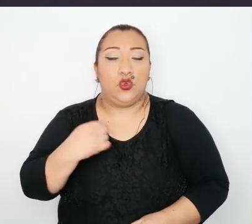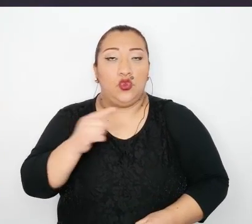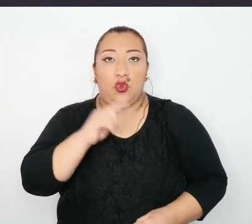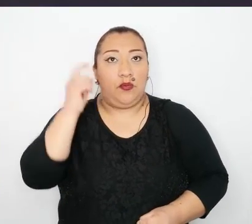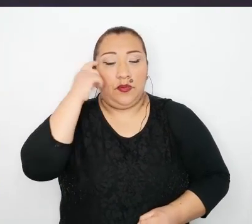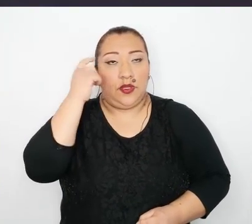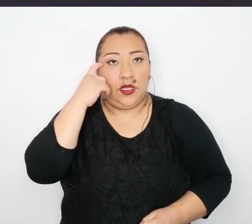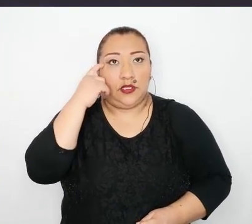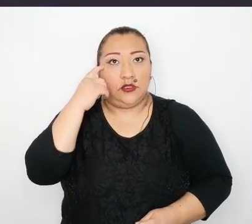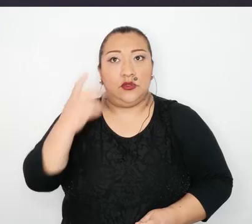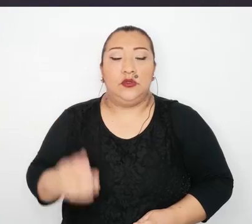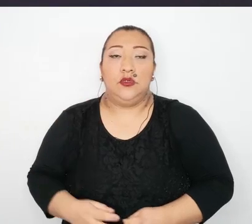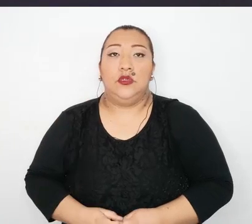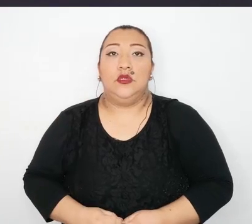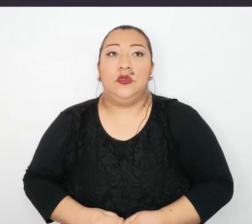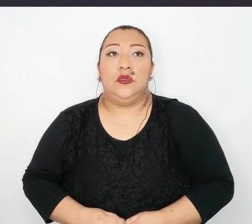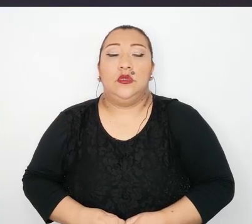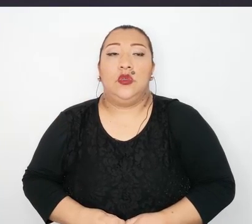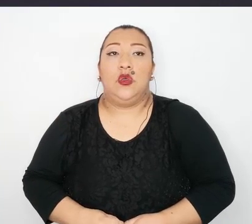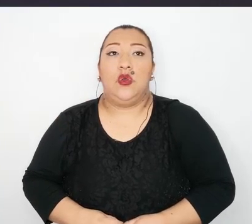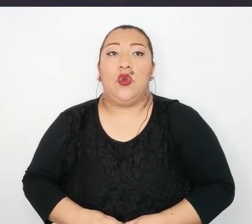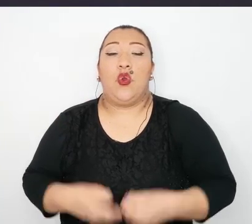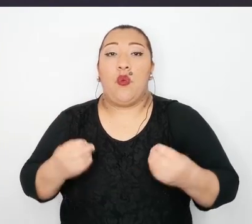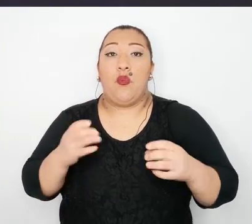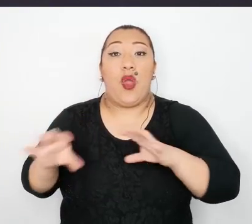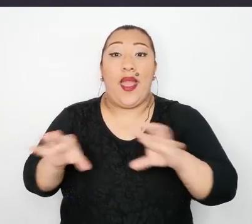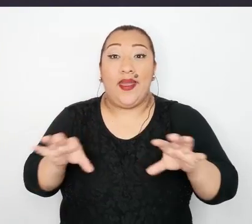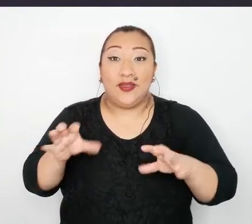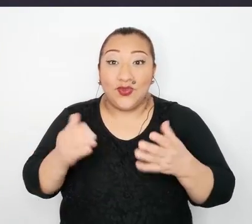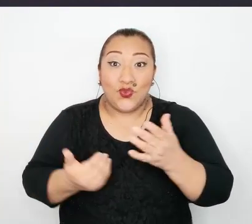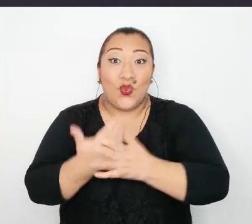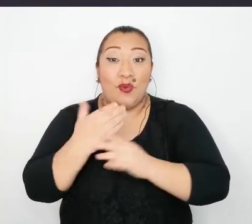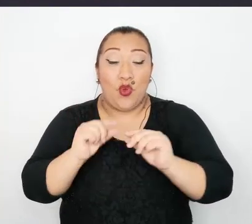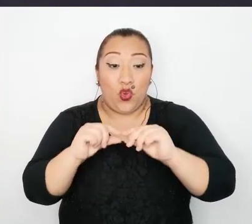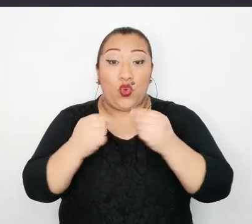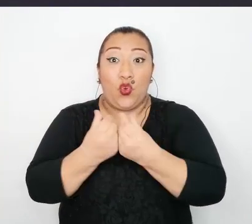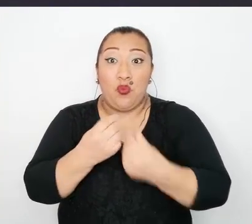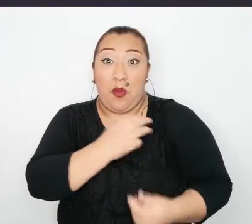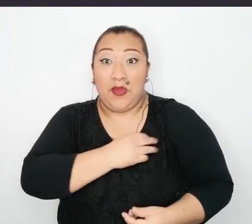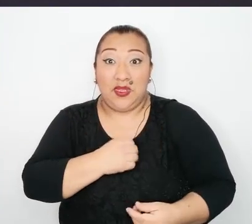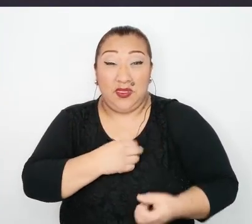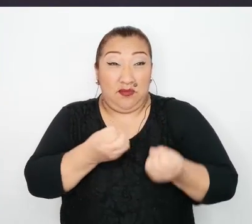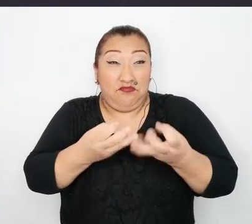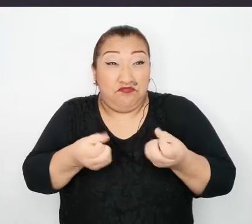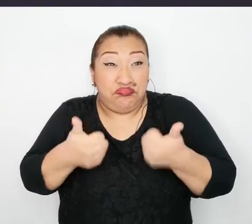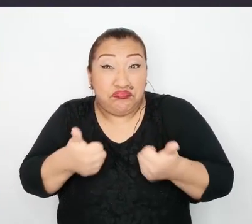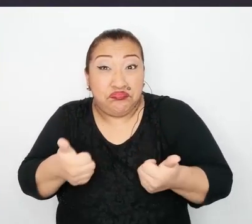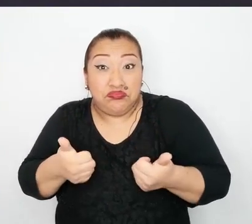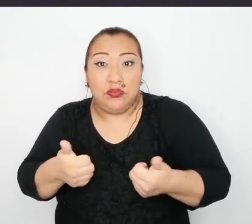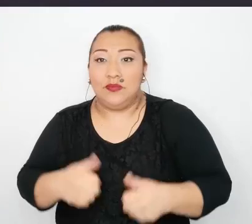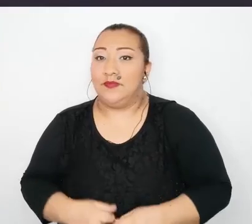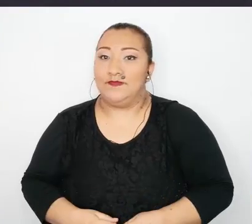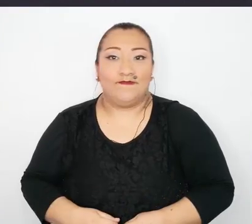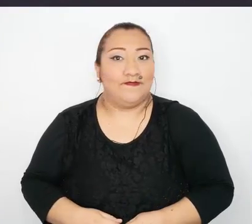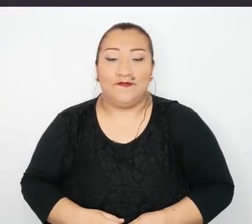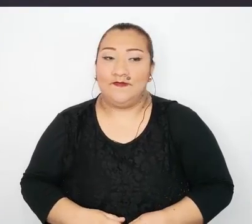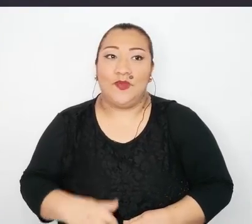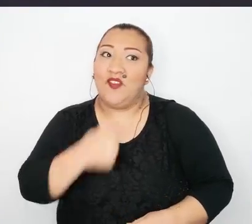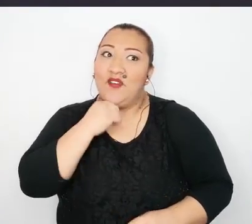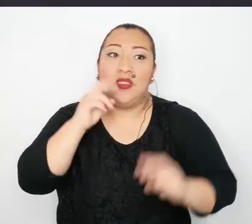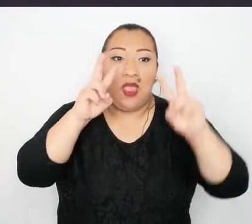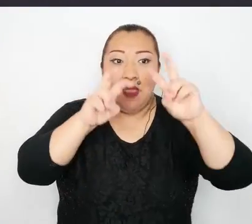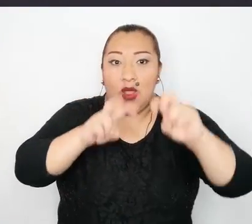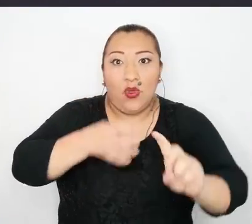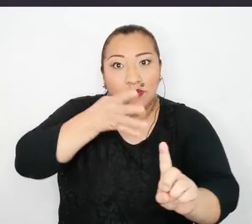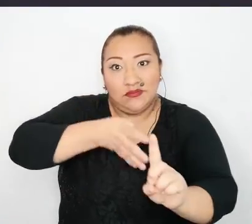no consideramos que la forma y la composición de este gabinete necesariamente haya